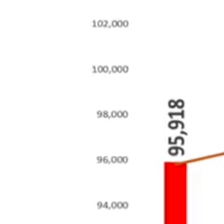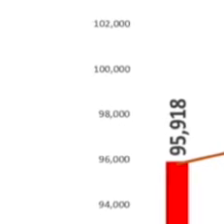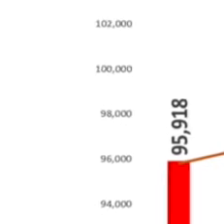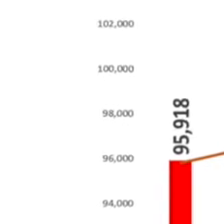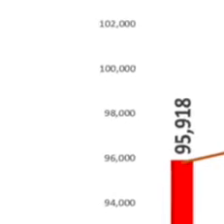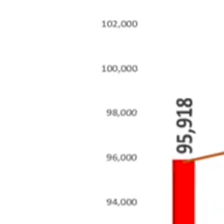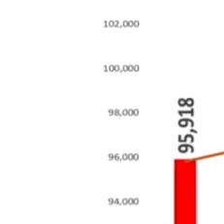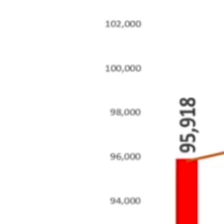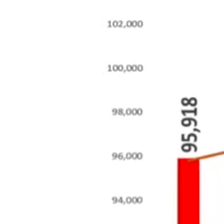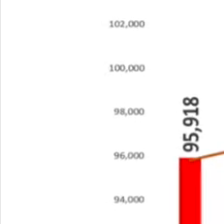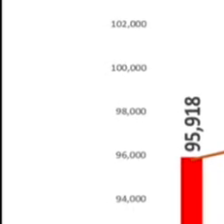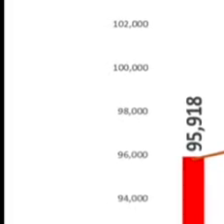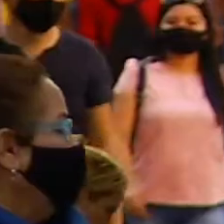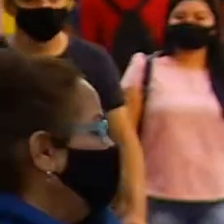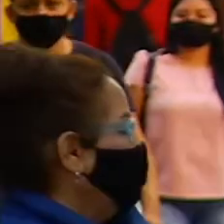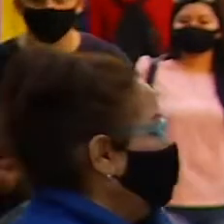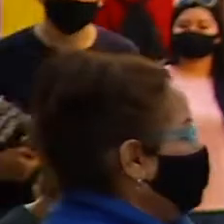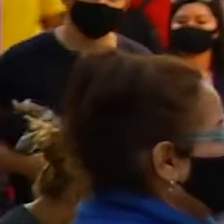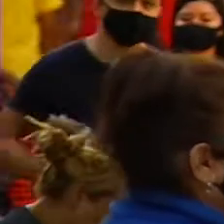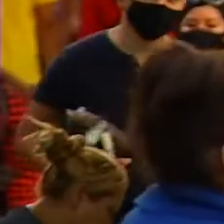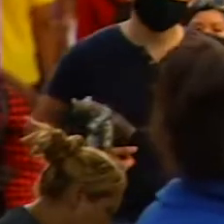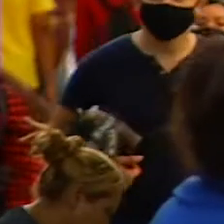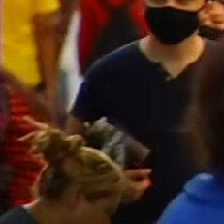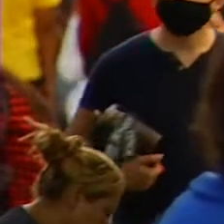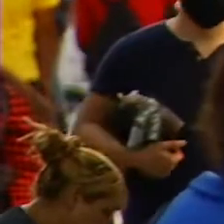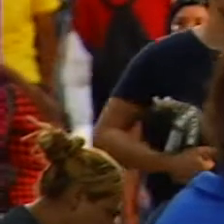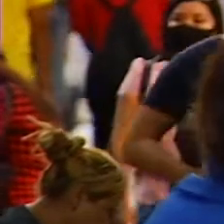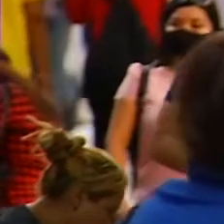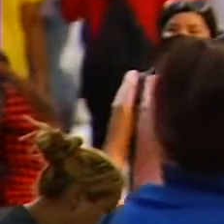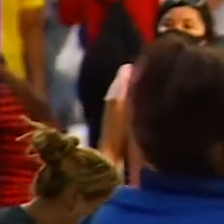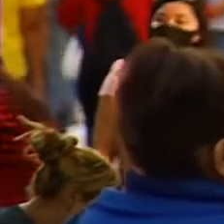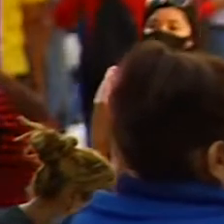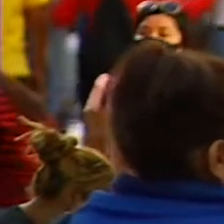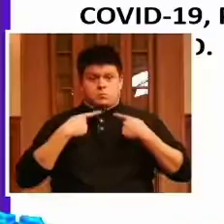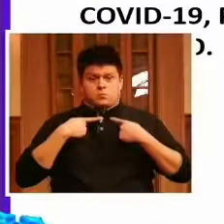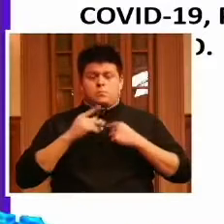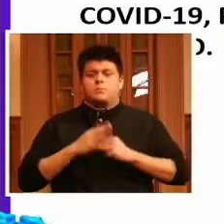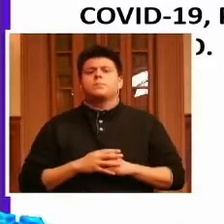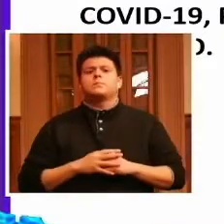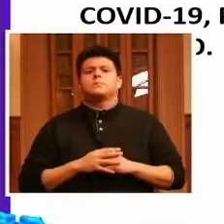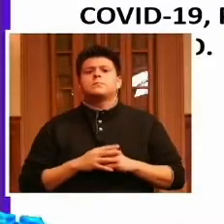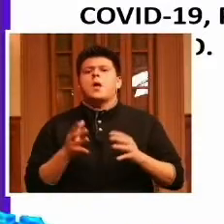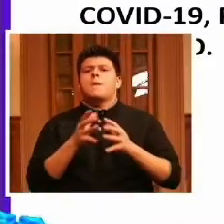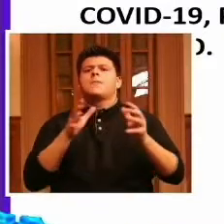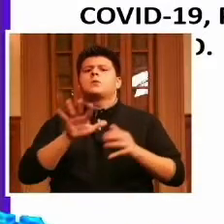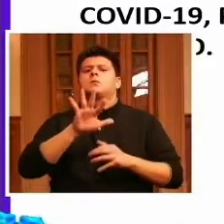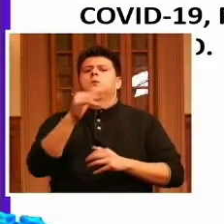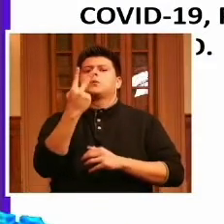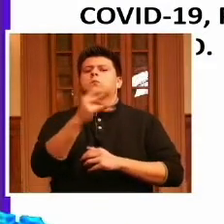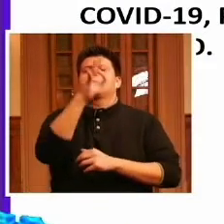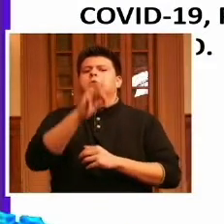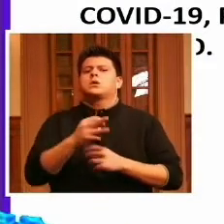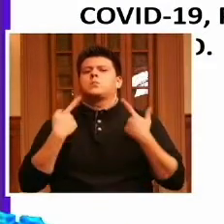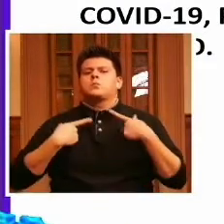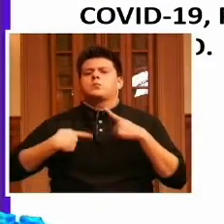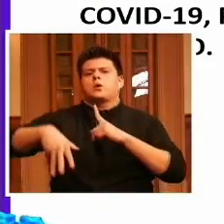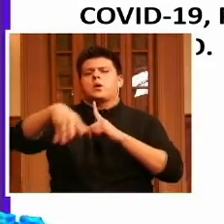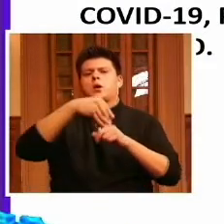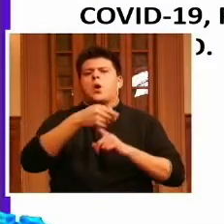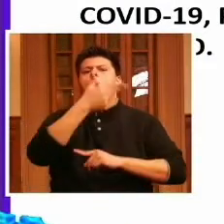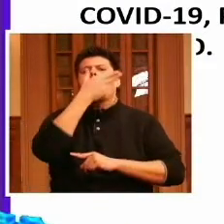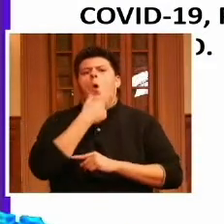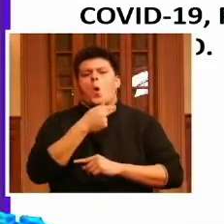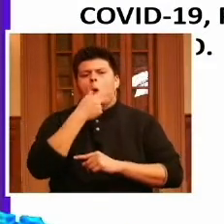491 personas han dado positivo a la prueba de coronavirus 52% de los pacientes que se